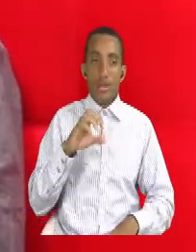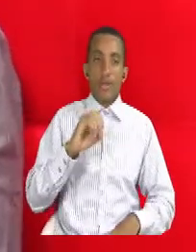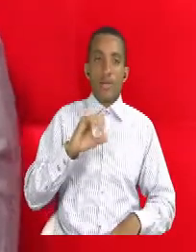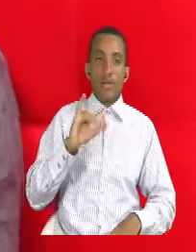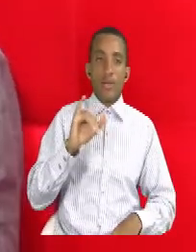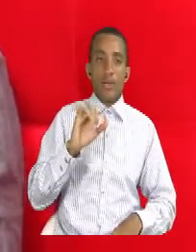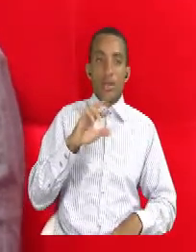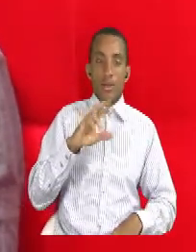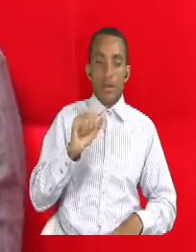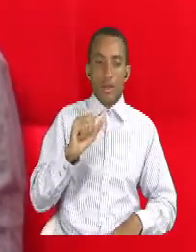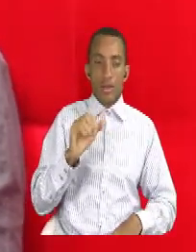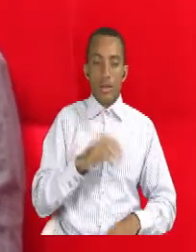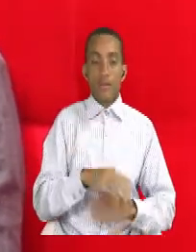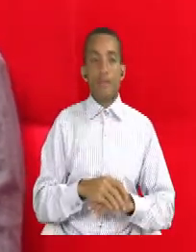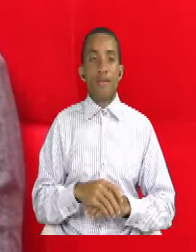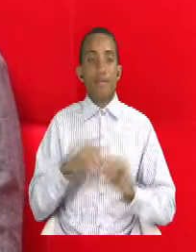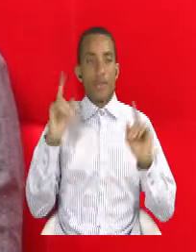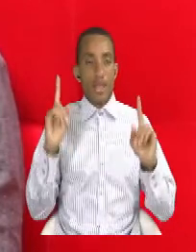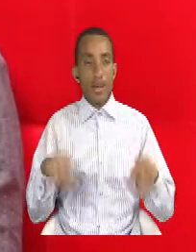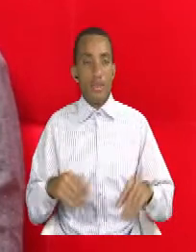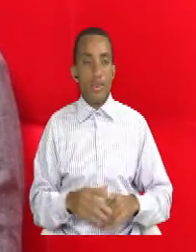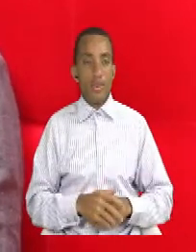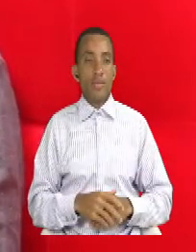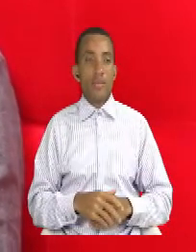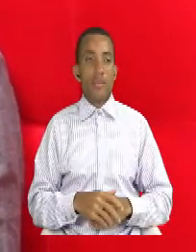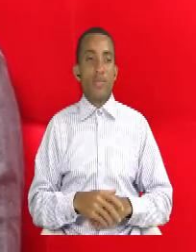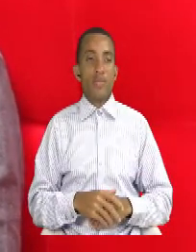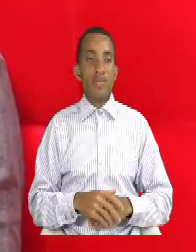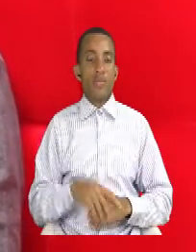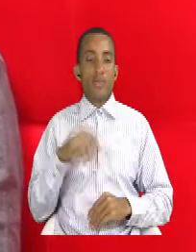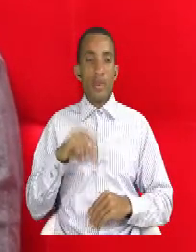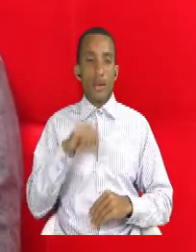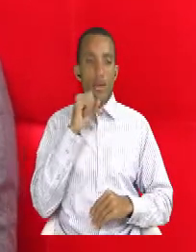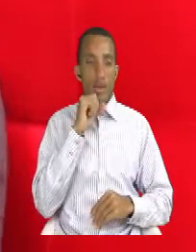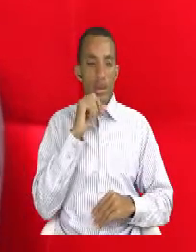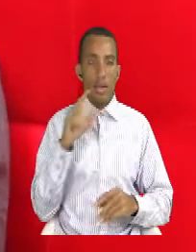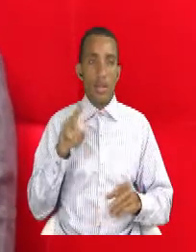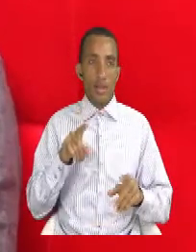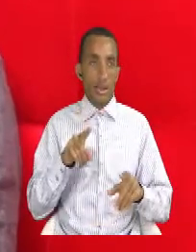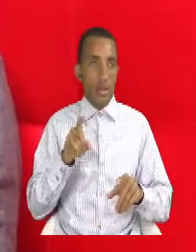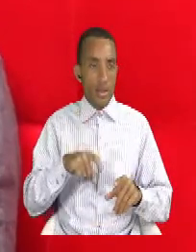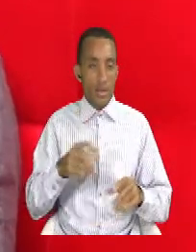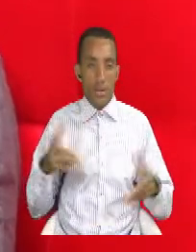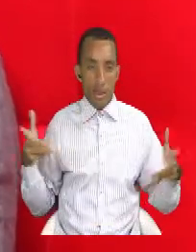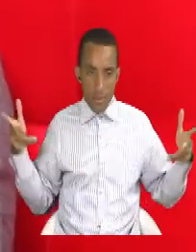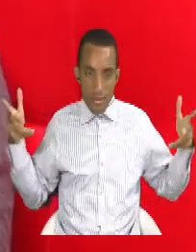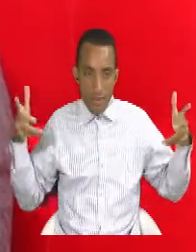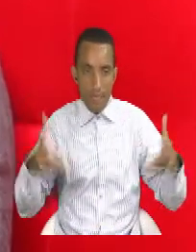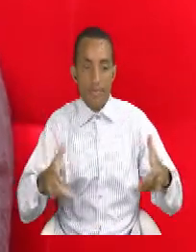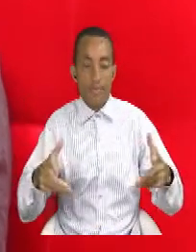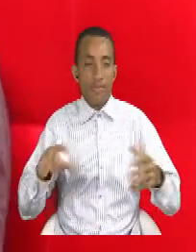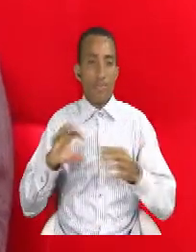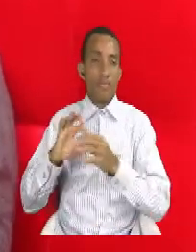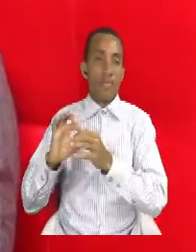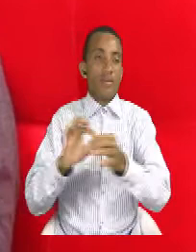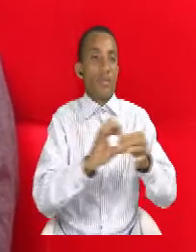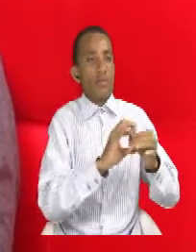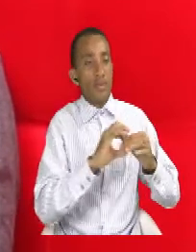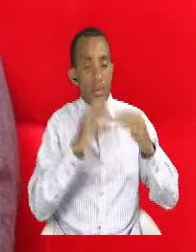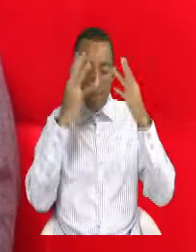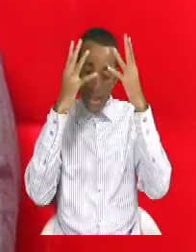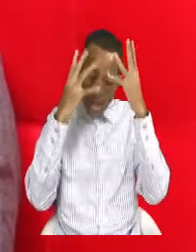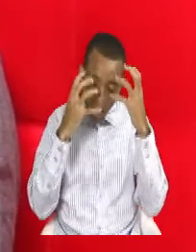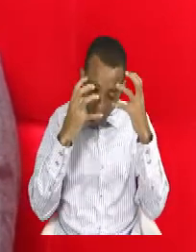colorada. Entonces, digamos que Barranca necesita eso, una inyección de que Barranca se una y que dejen esas depresiones aparte